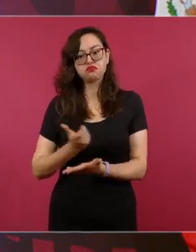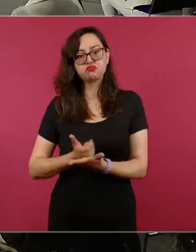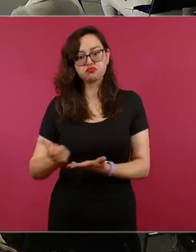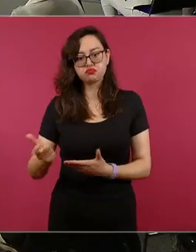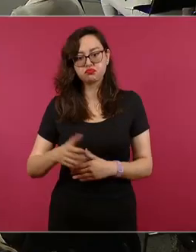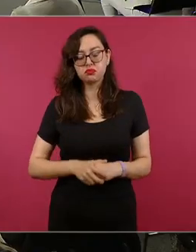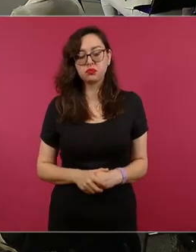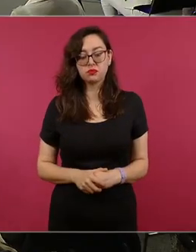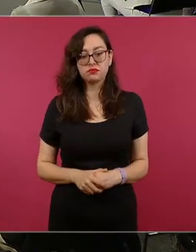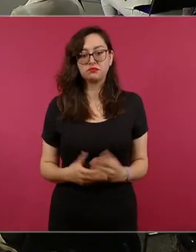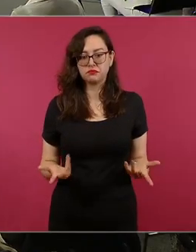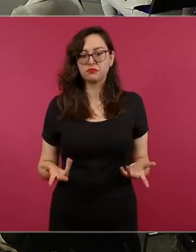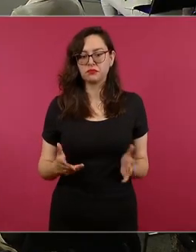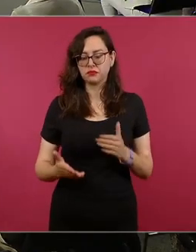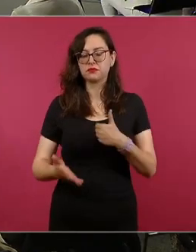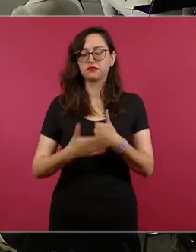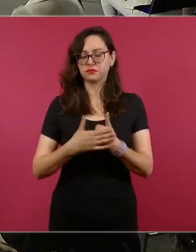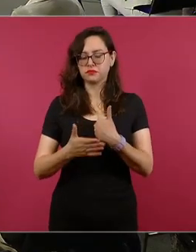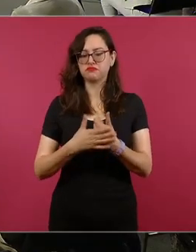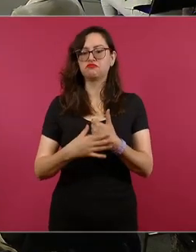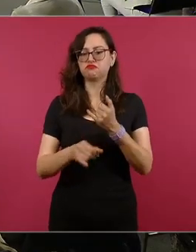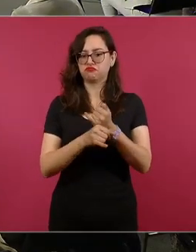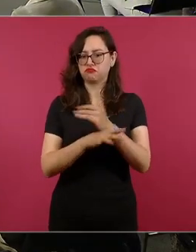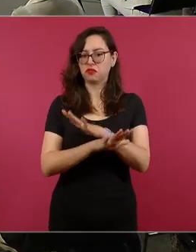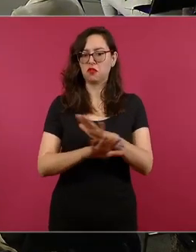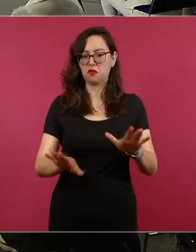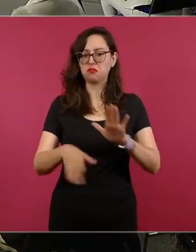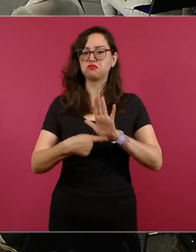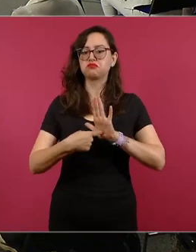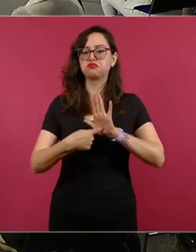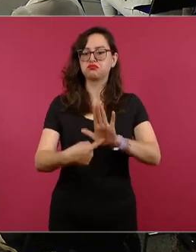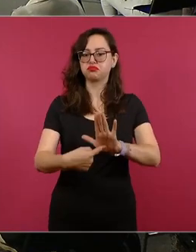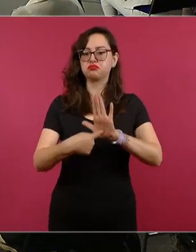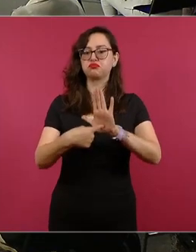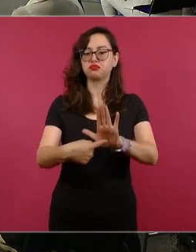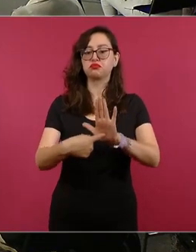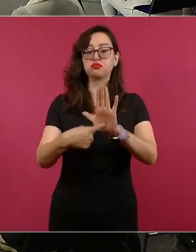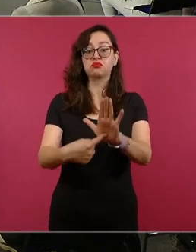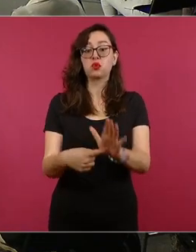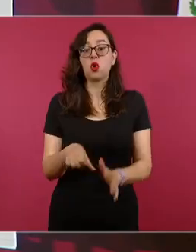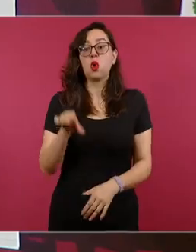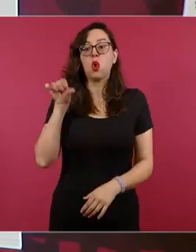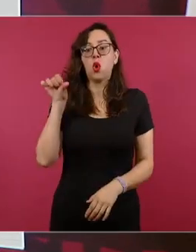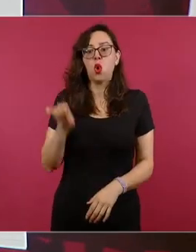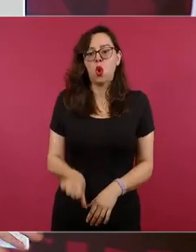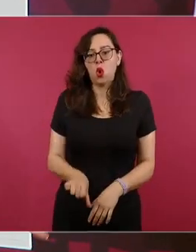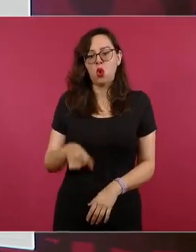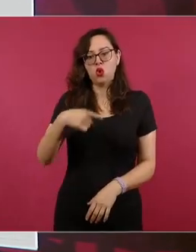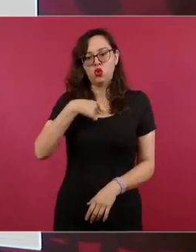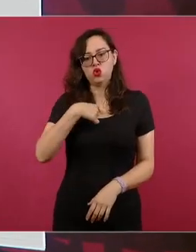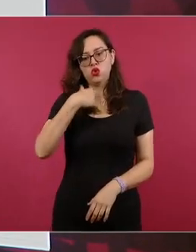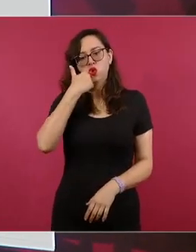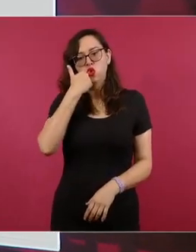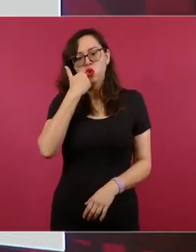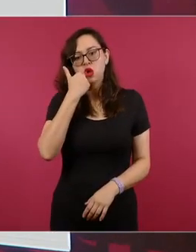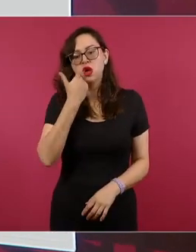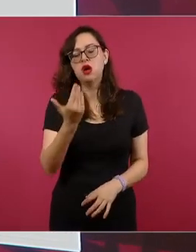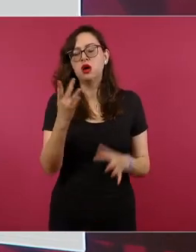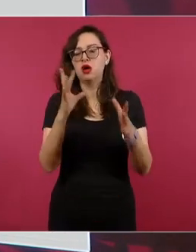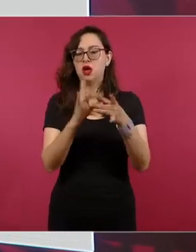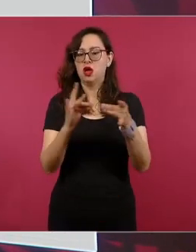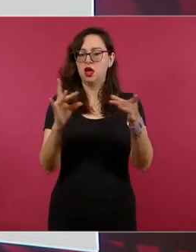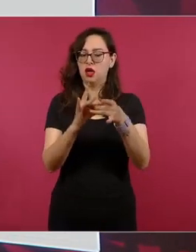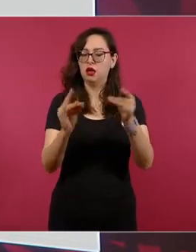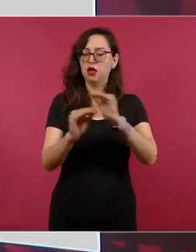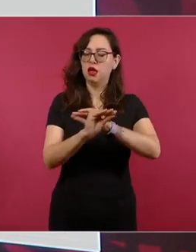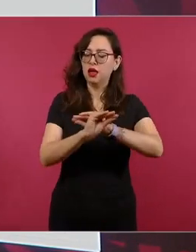Mi propósito era que esta iniciativa, que ya sabía yo